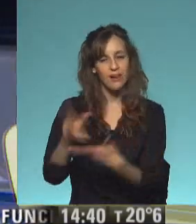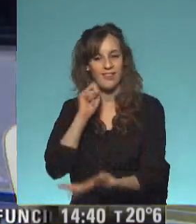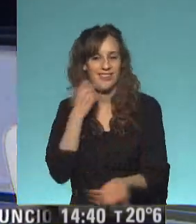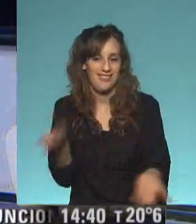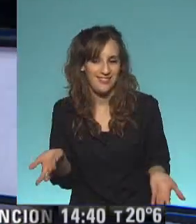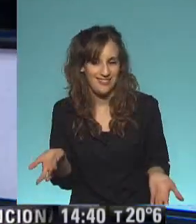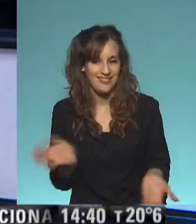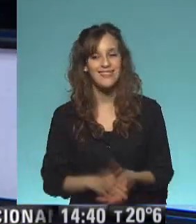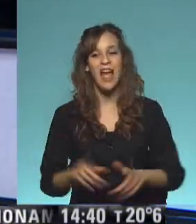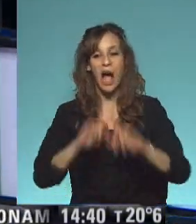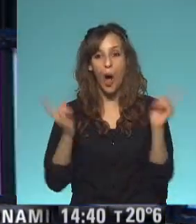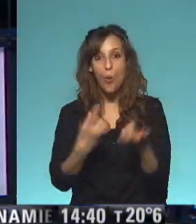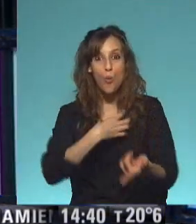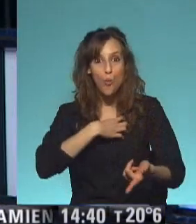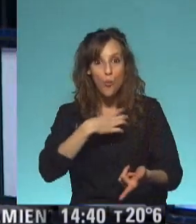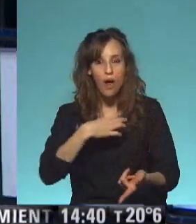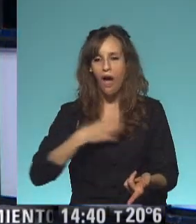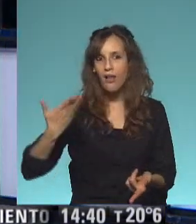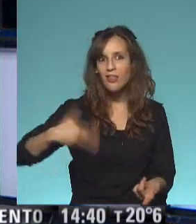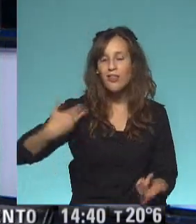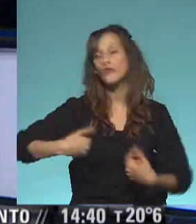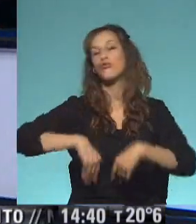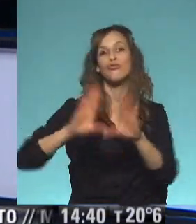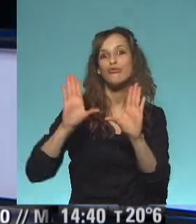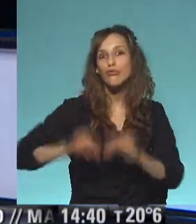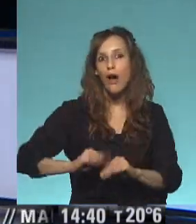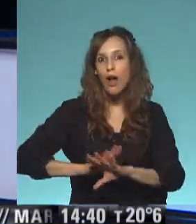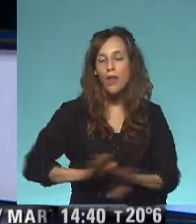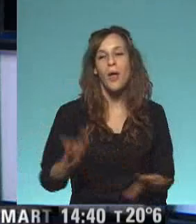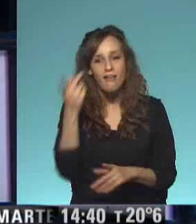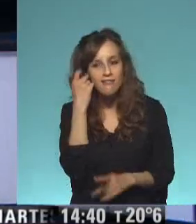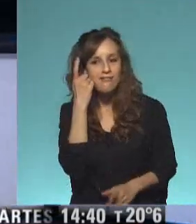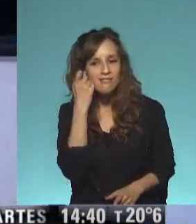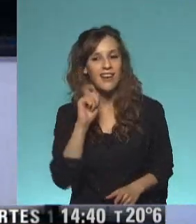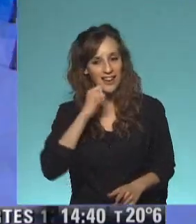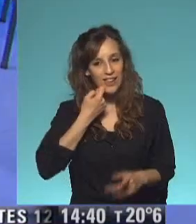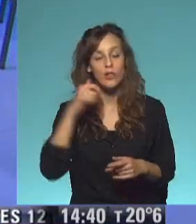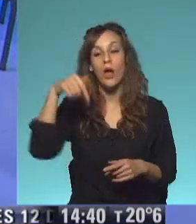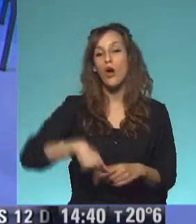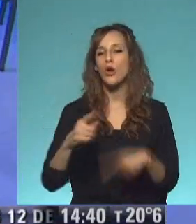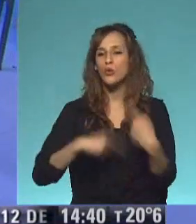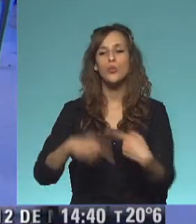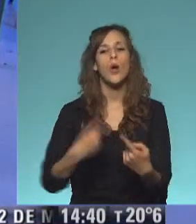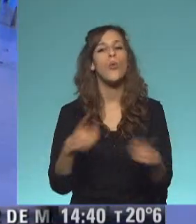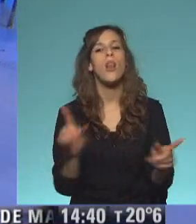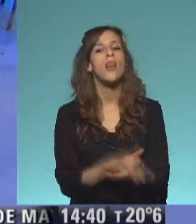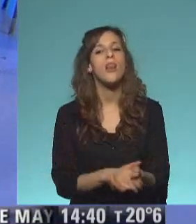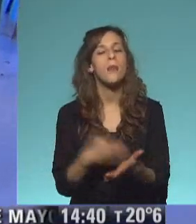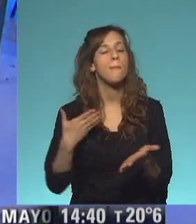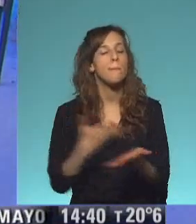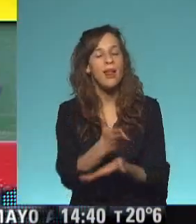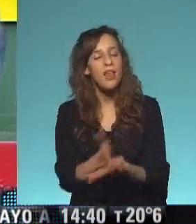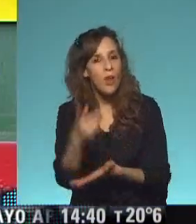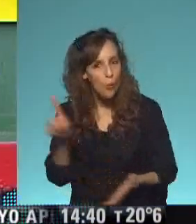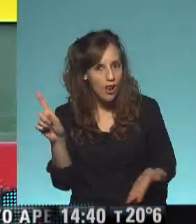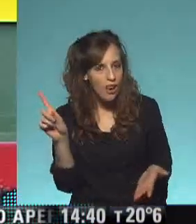vez somos más y estamos aprendiendo un montón de cosas. ¿Y ahora con qué vamos a seguir? ¡Ay, ay! Yo ya veo ahí,